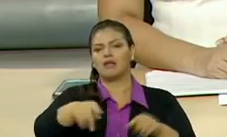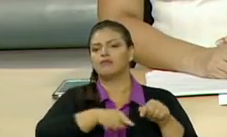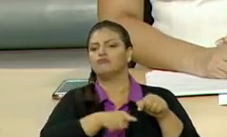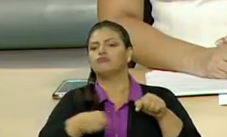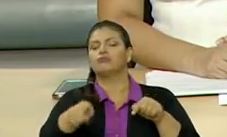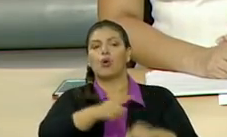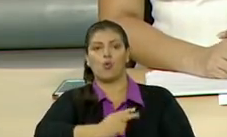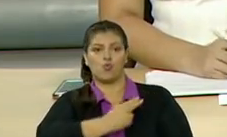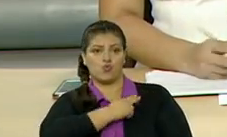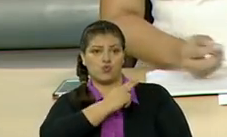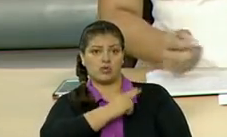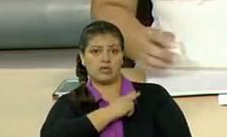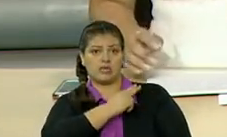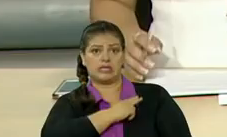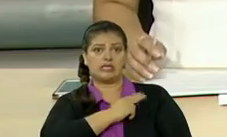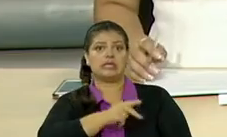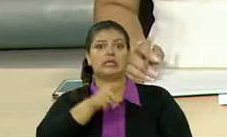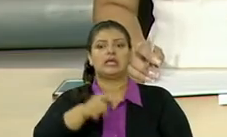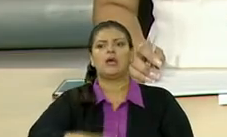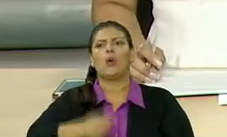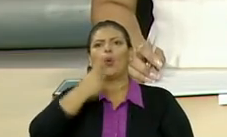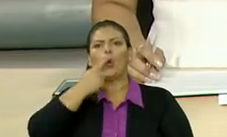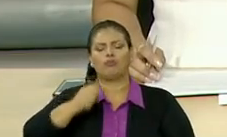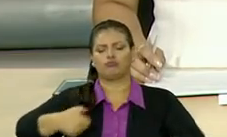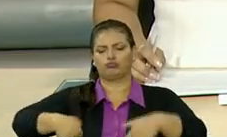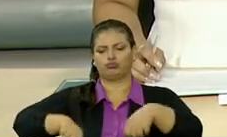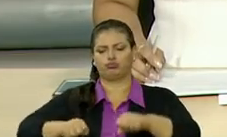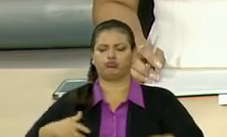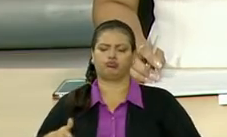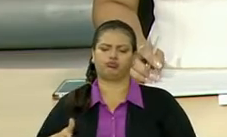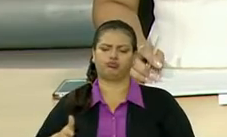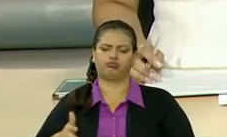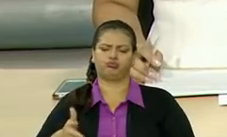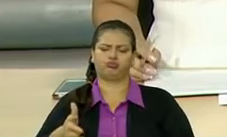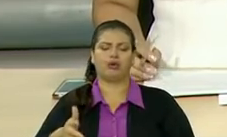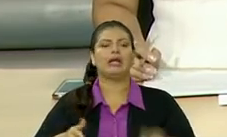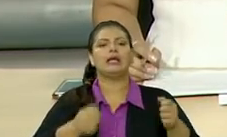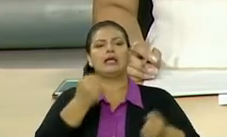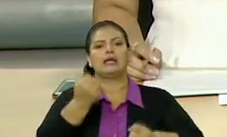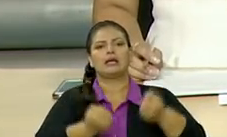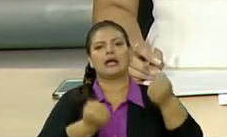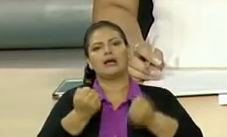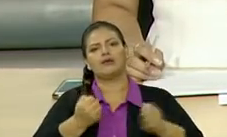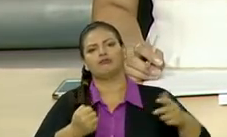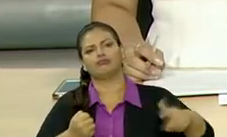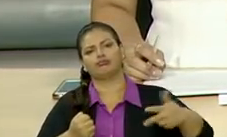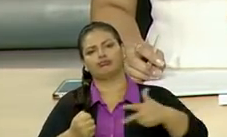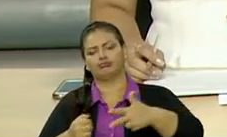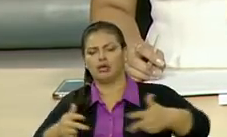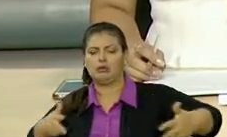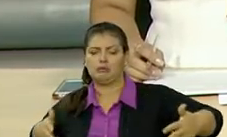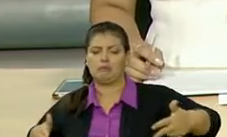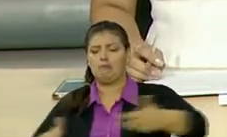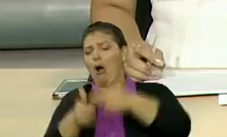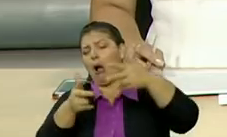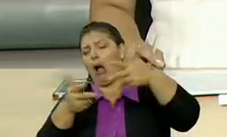en Puerto Viejo, capital de la provincia de Manabí. El conductor del auto implicado fue detenido para investigaciones.